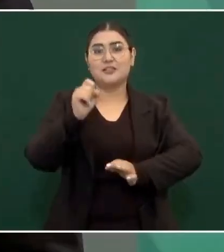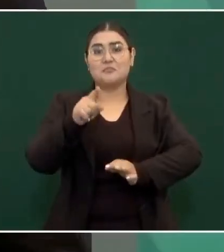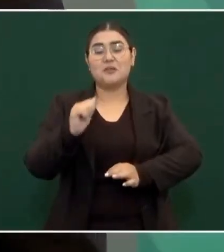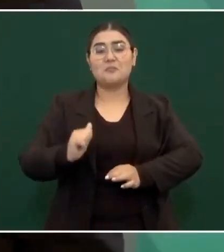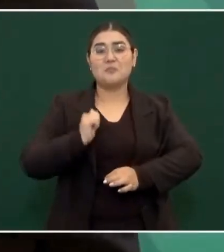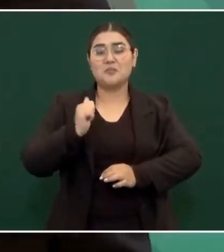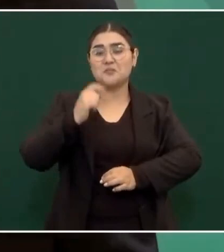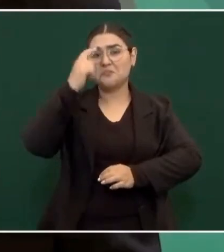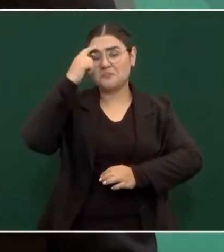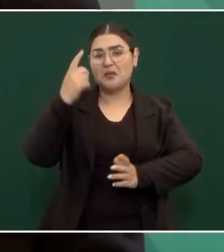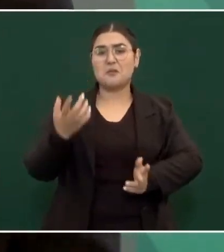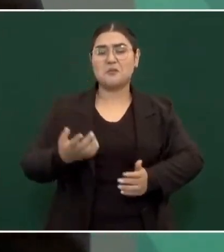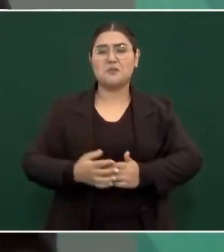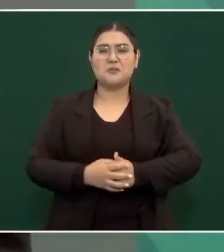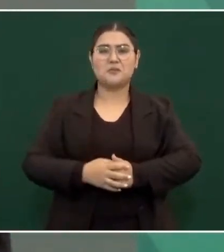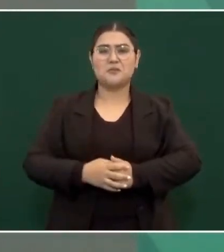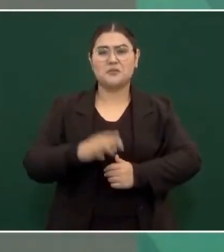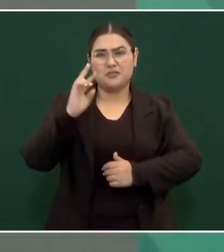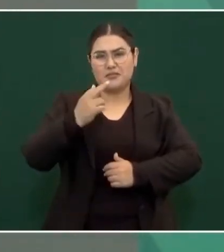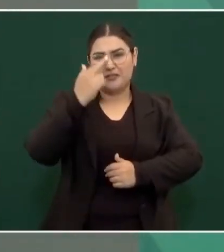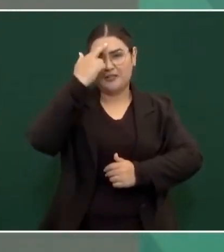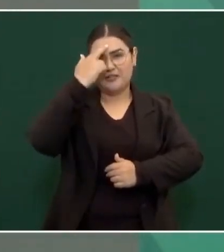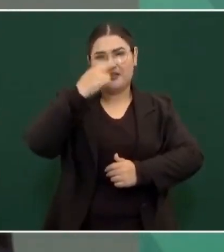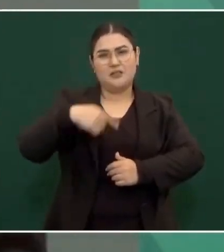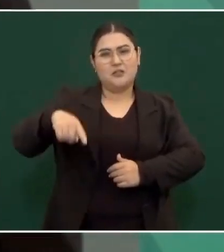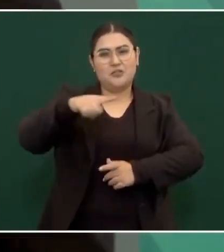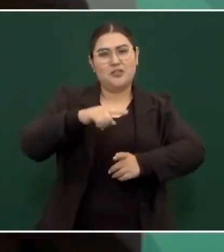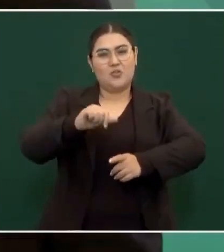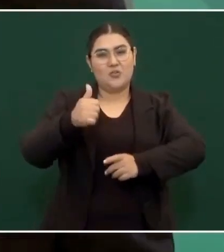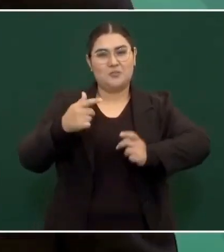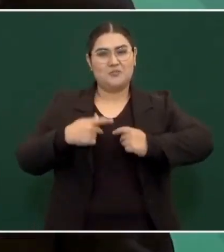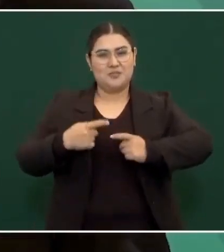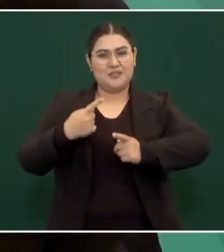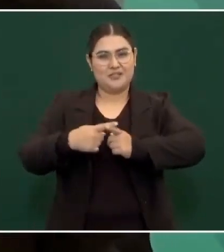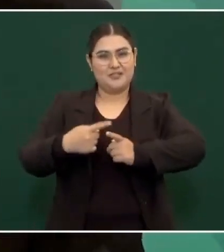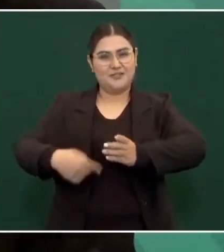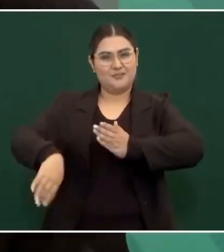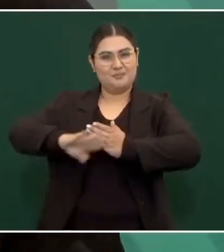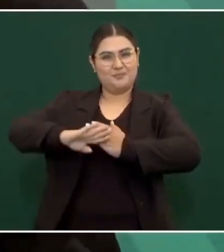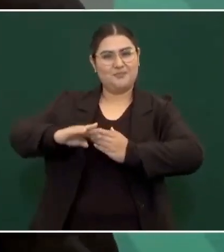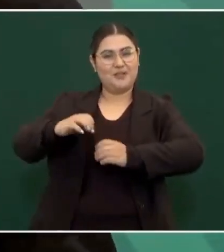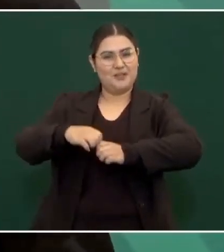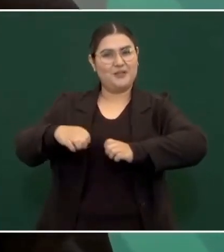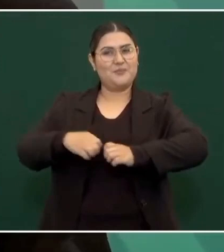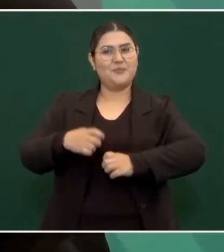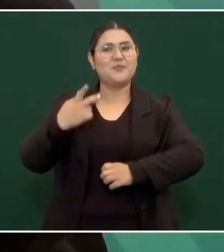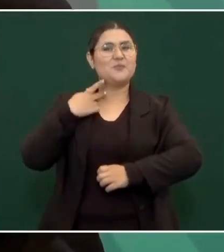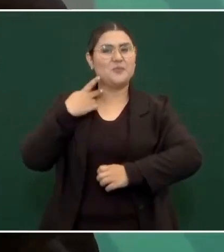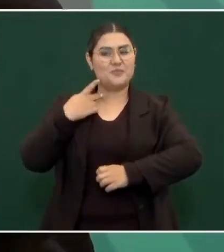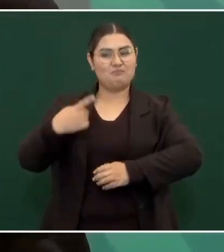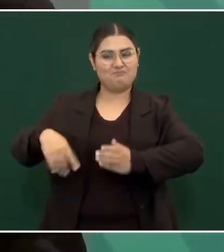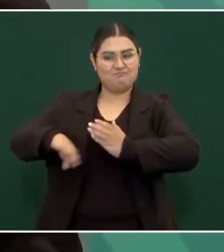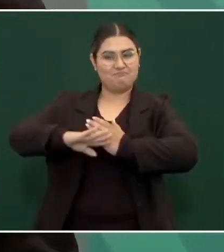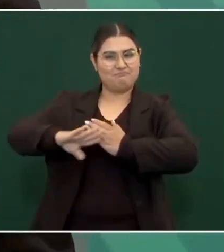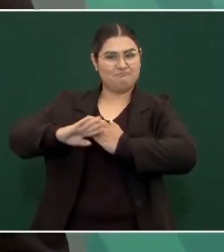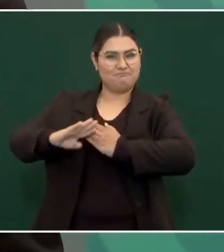también para recordarle a nuestros adversarios de que